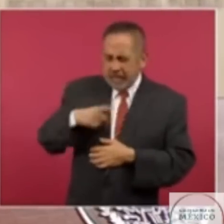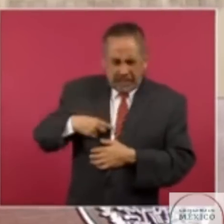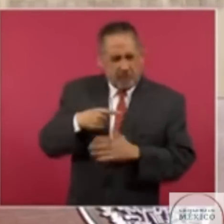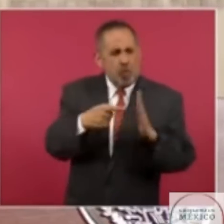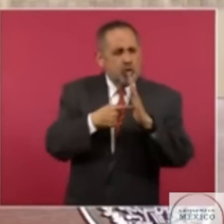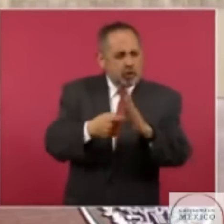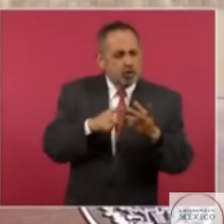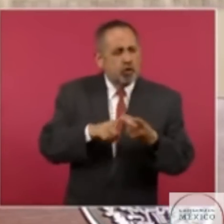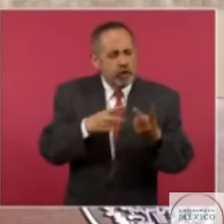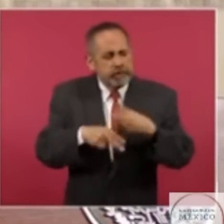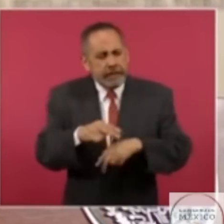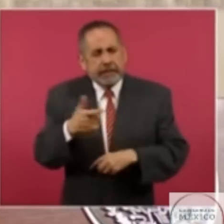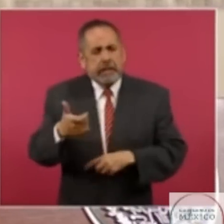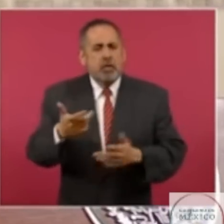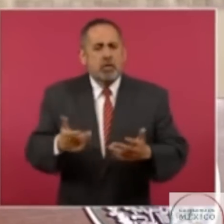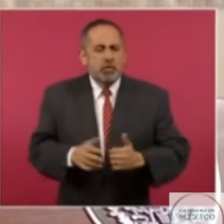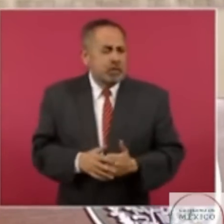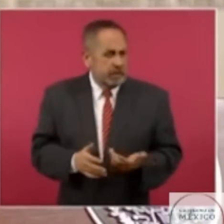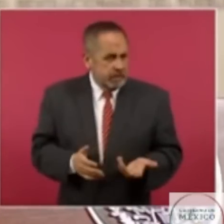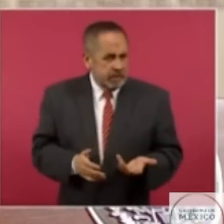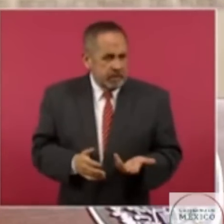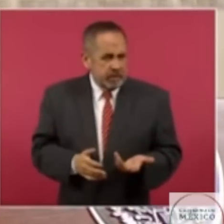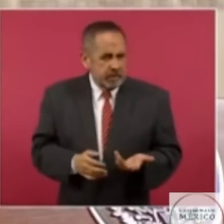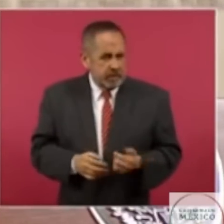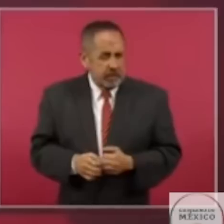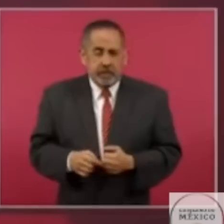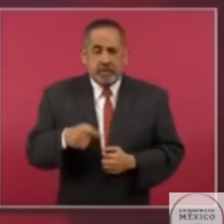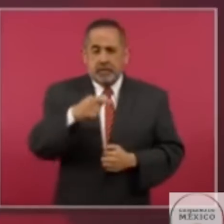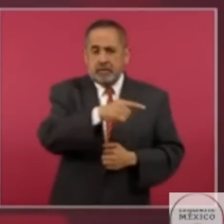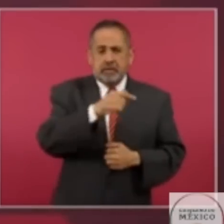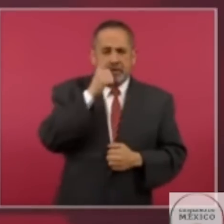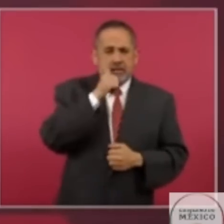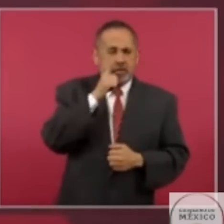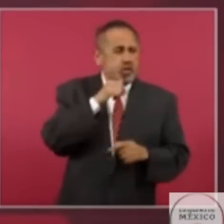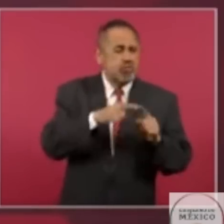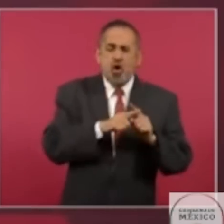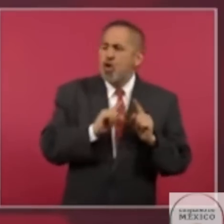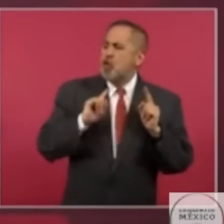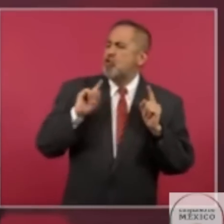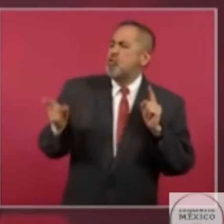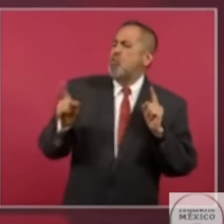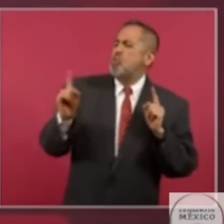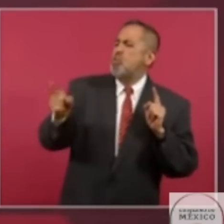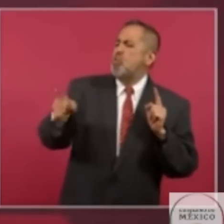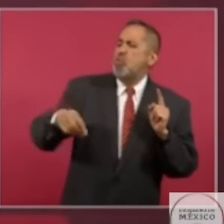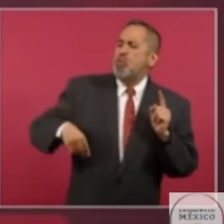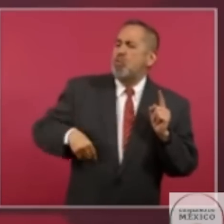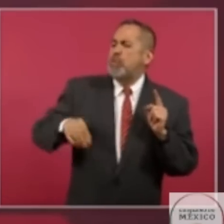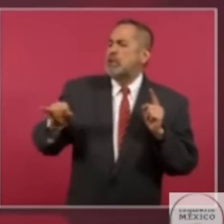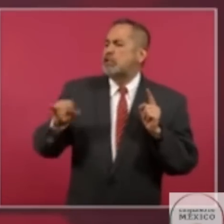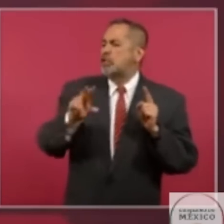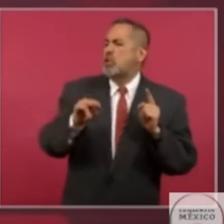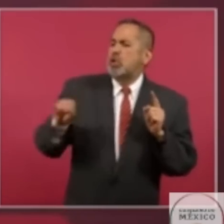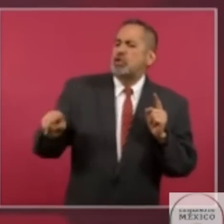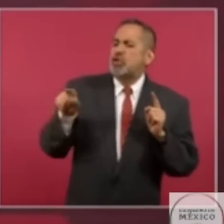más si son los que sientan en la silla de los acusados a todos los